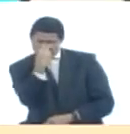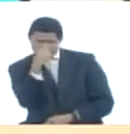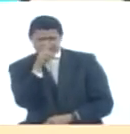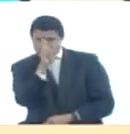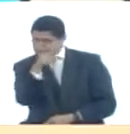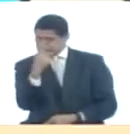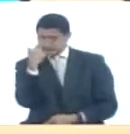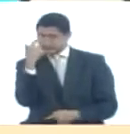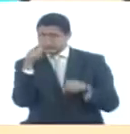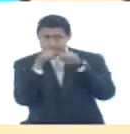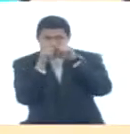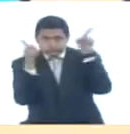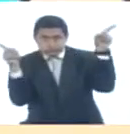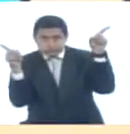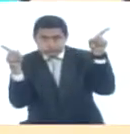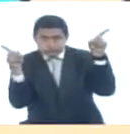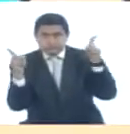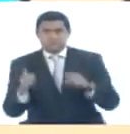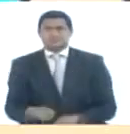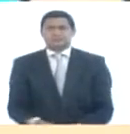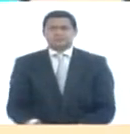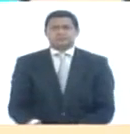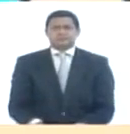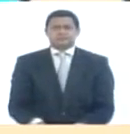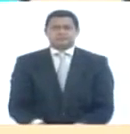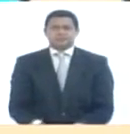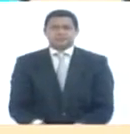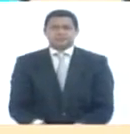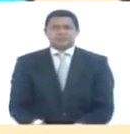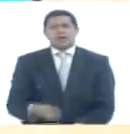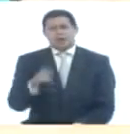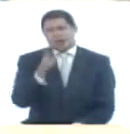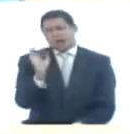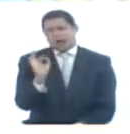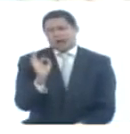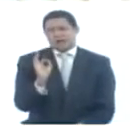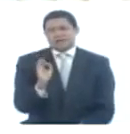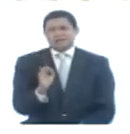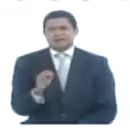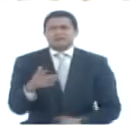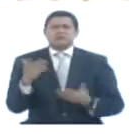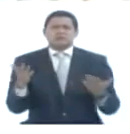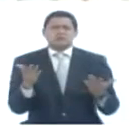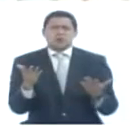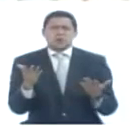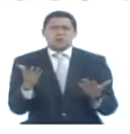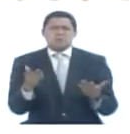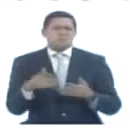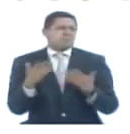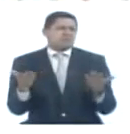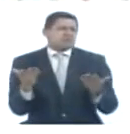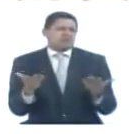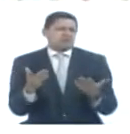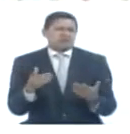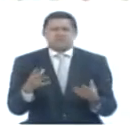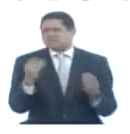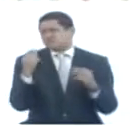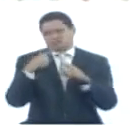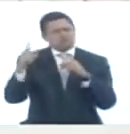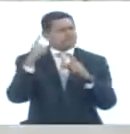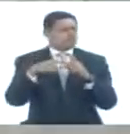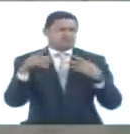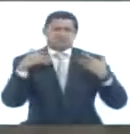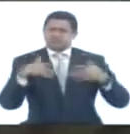están viendo, y es que tiene una desviación de este tipo de estrabismo. ¿Y cómo se trata? Bueno, el estrabismo es